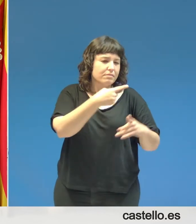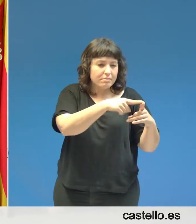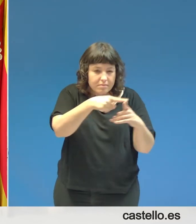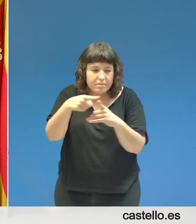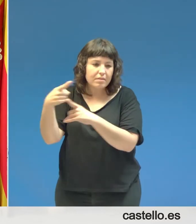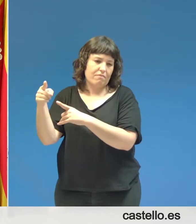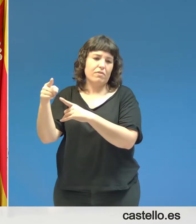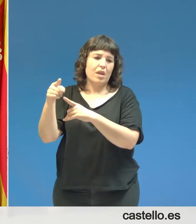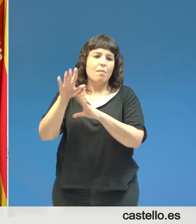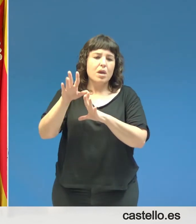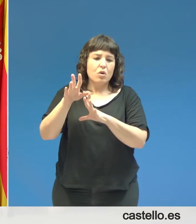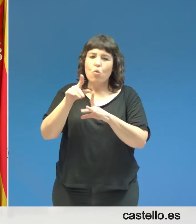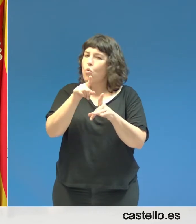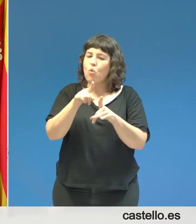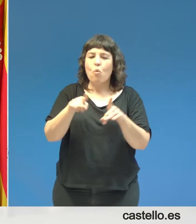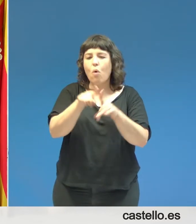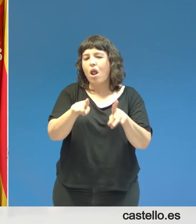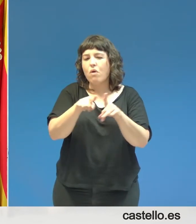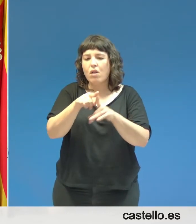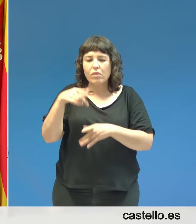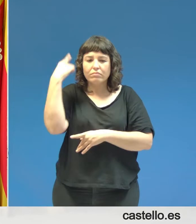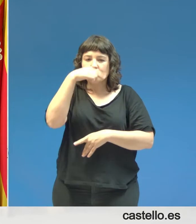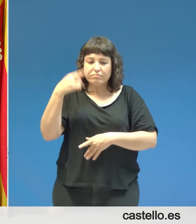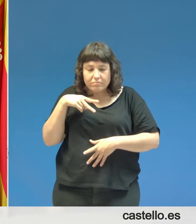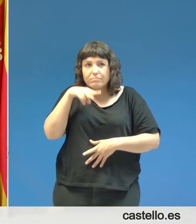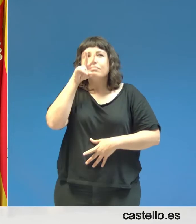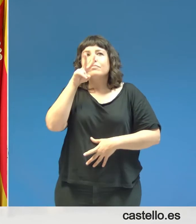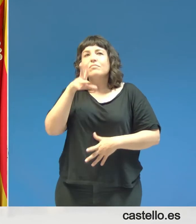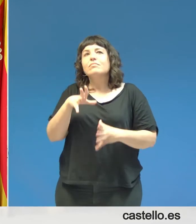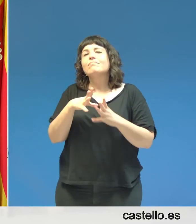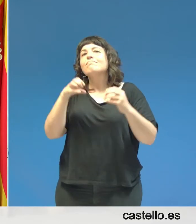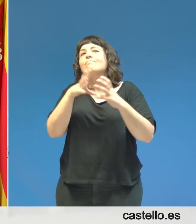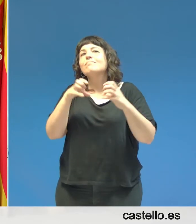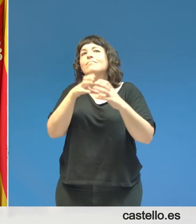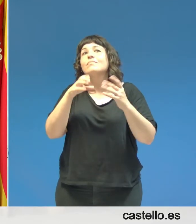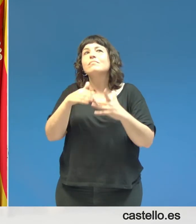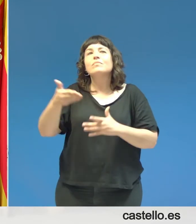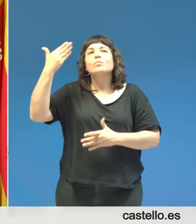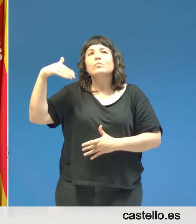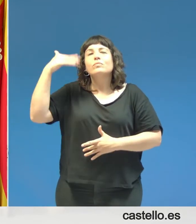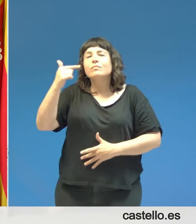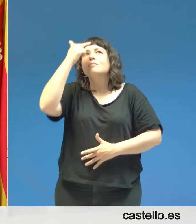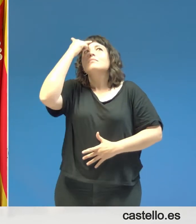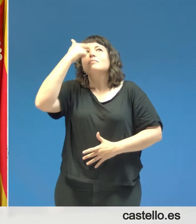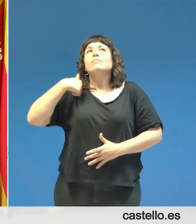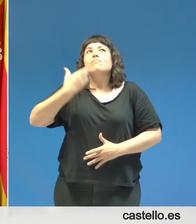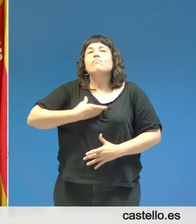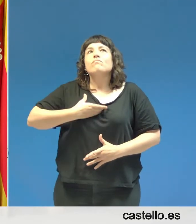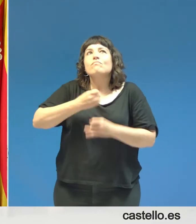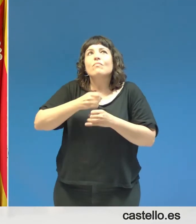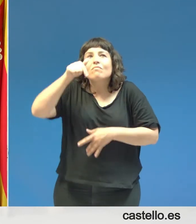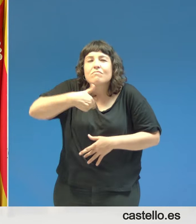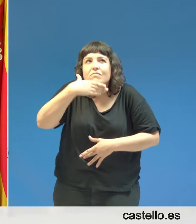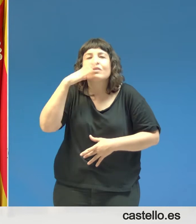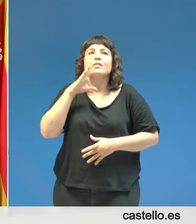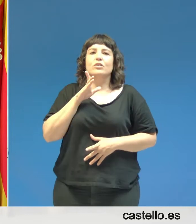però seguiràs alçant la cara amb l'alegria i la joia de poder dir que un dia vas ser regidor del nostre poble, regidor